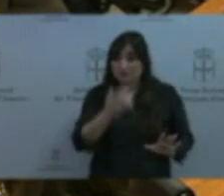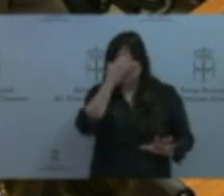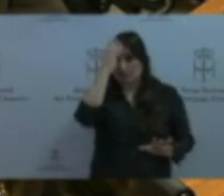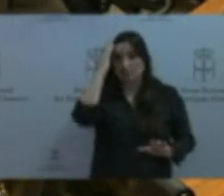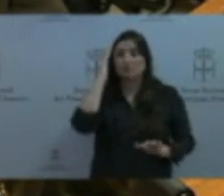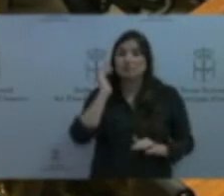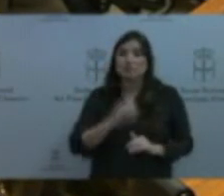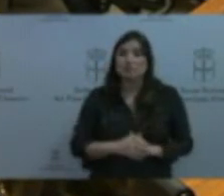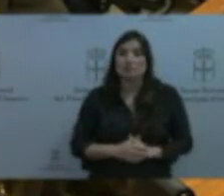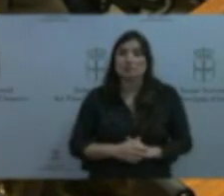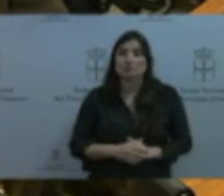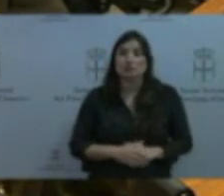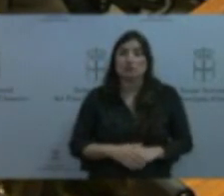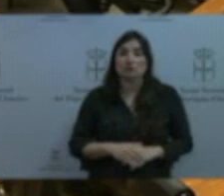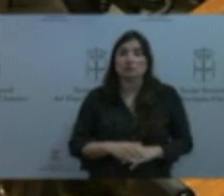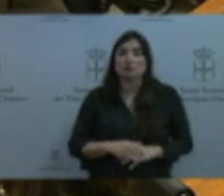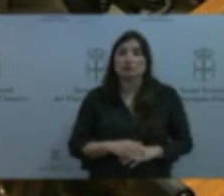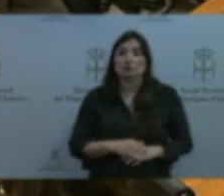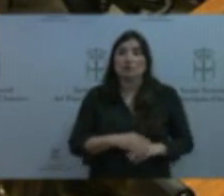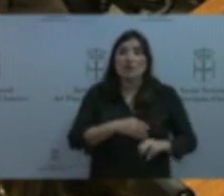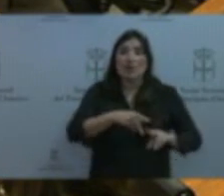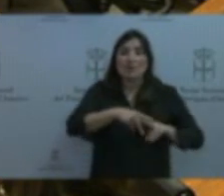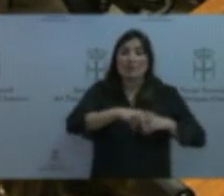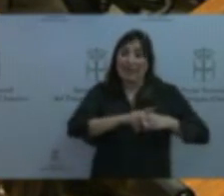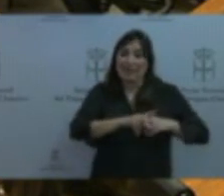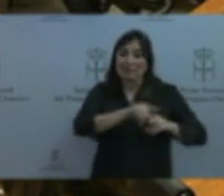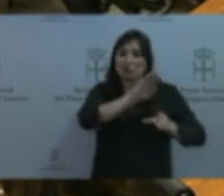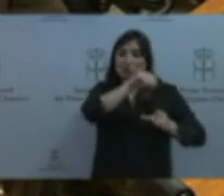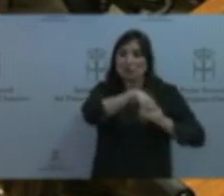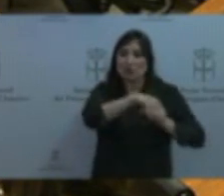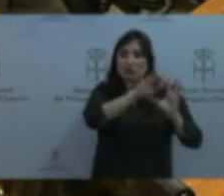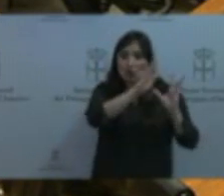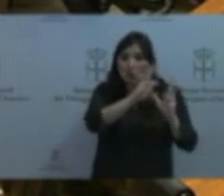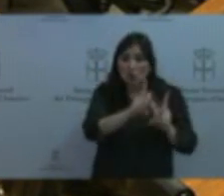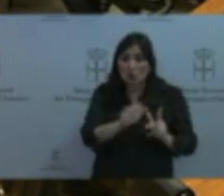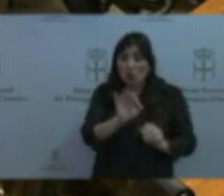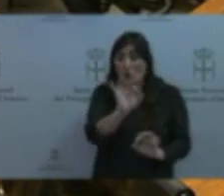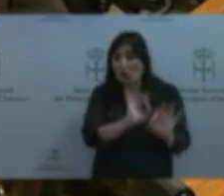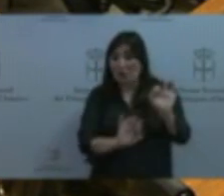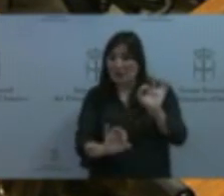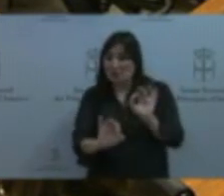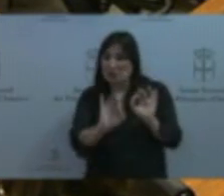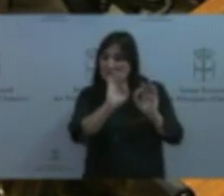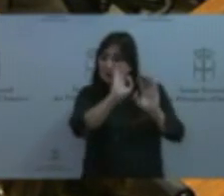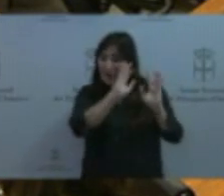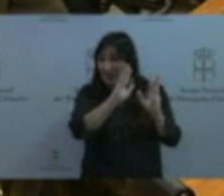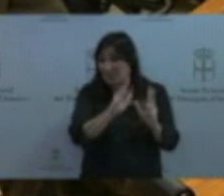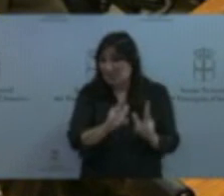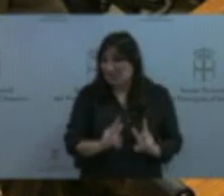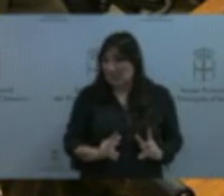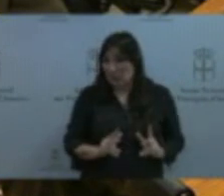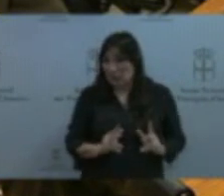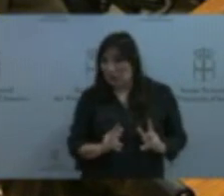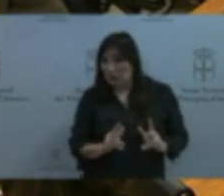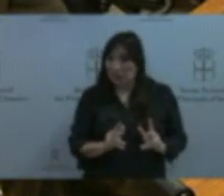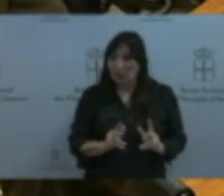mecanismos dentro de la Administración o los órganos dentro de la Administración que, en cierta manera, no tuvieron la suficiente diligencia para